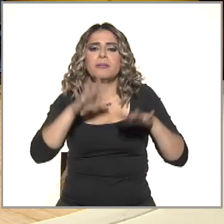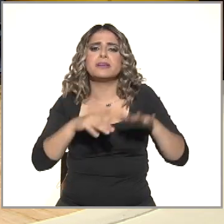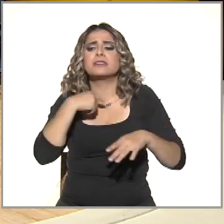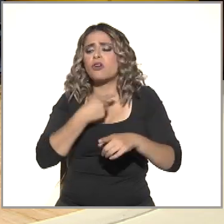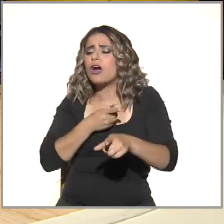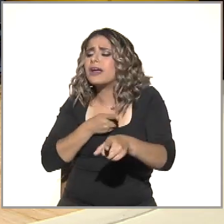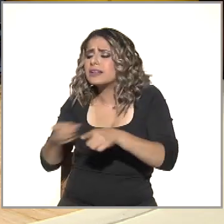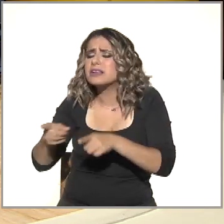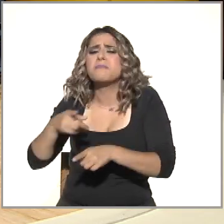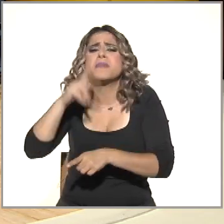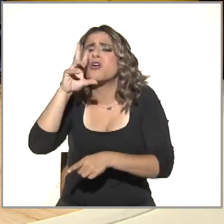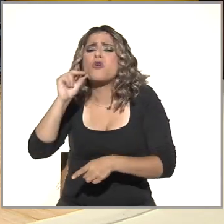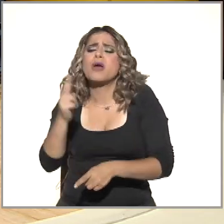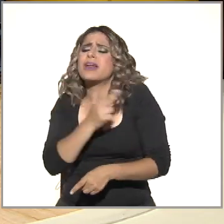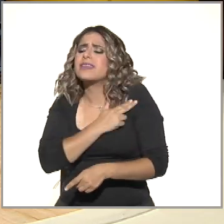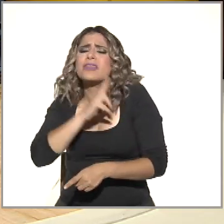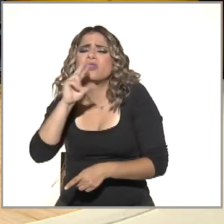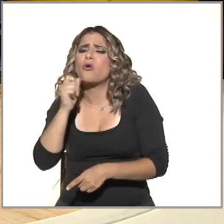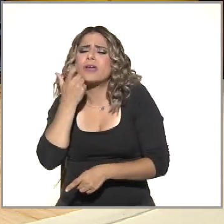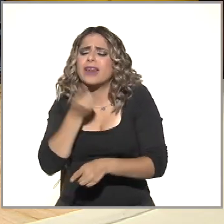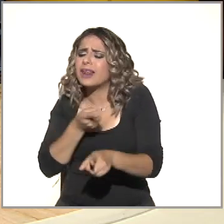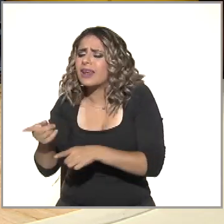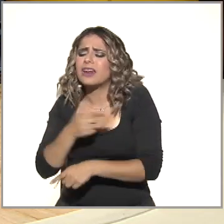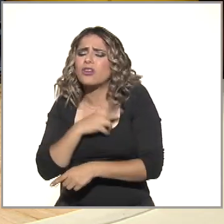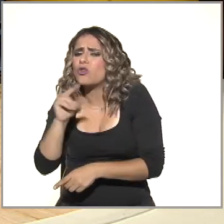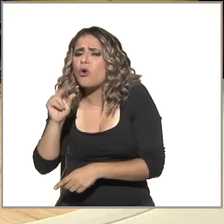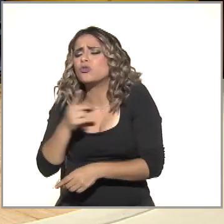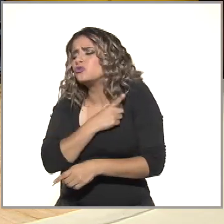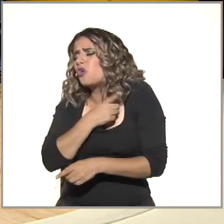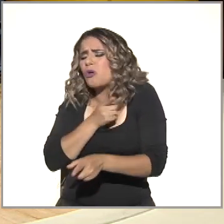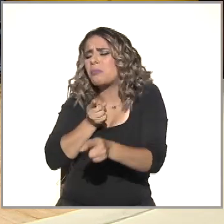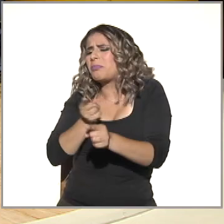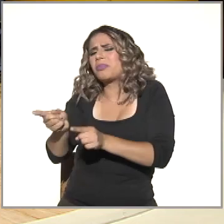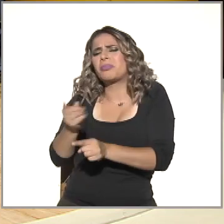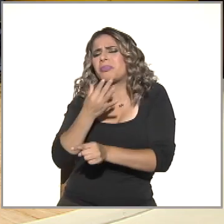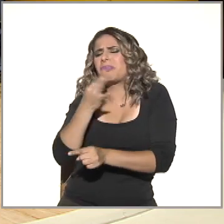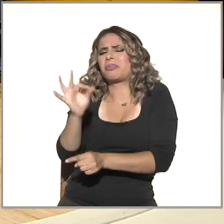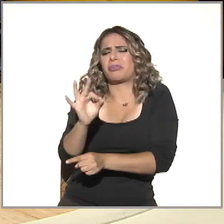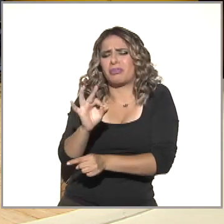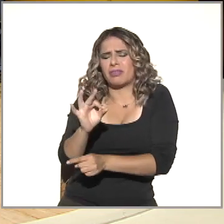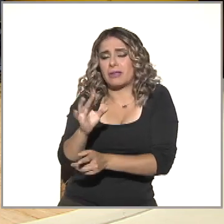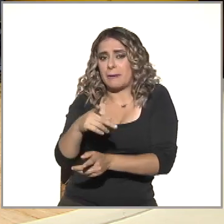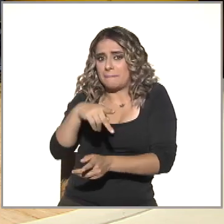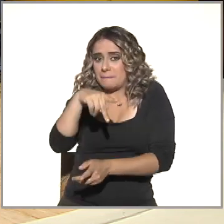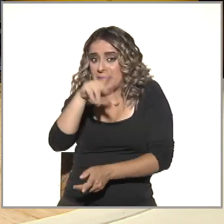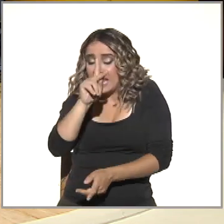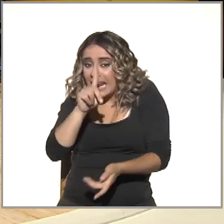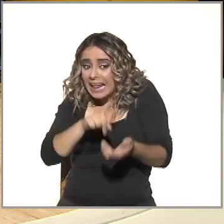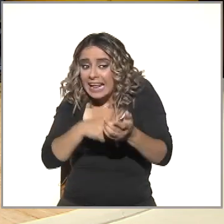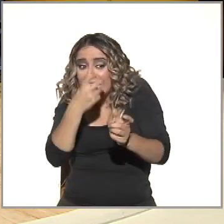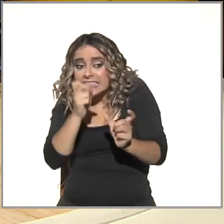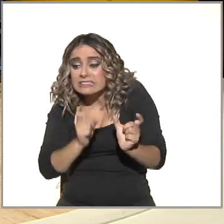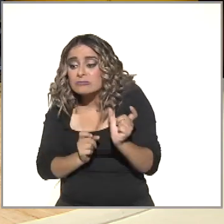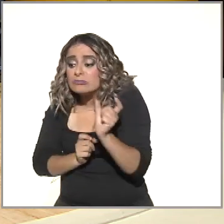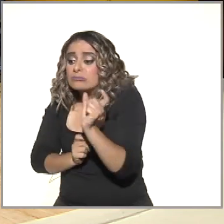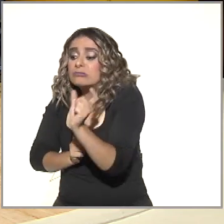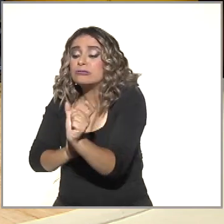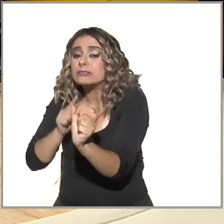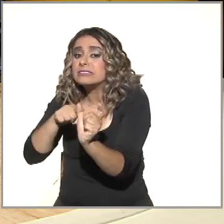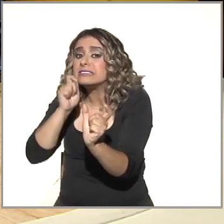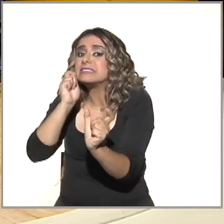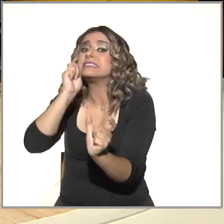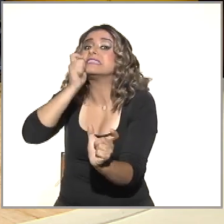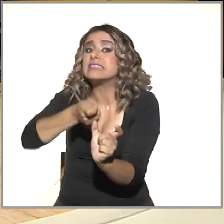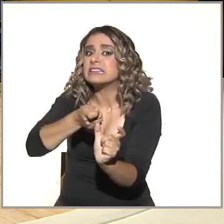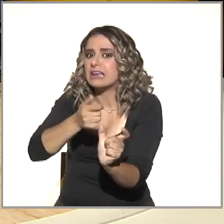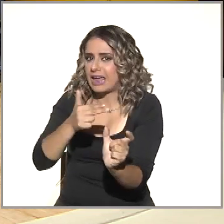herir, pero hay muchas palabras que pues tienen significado, que el significado es un significado que